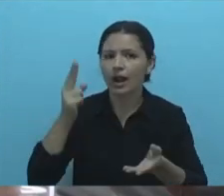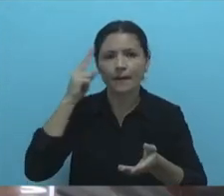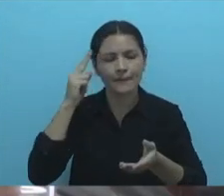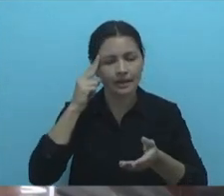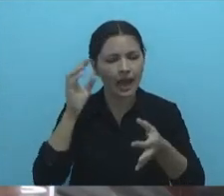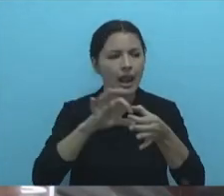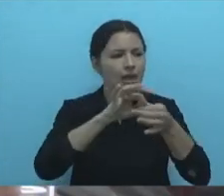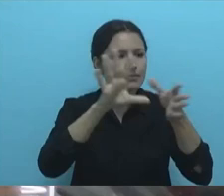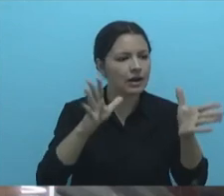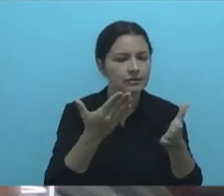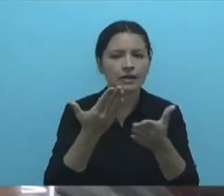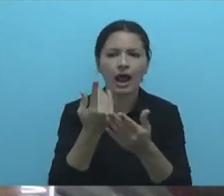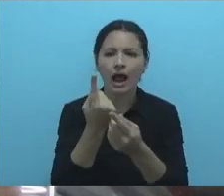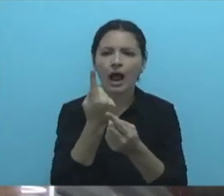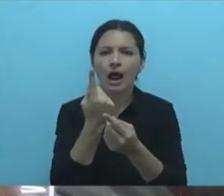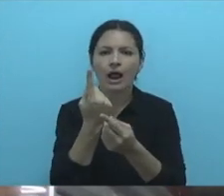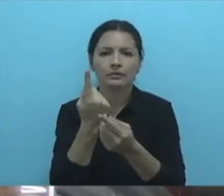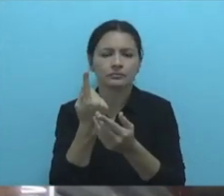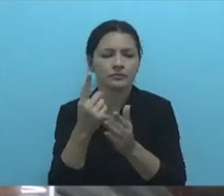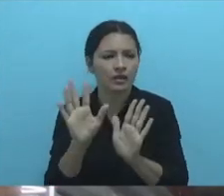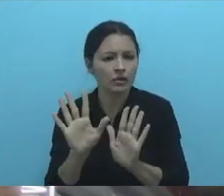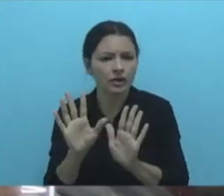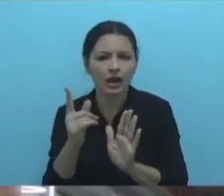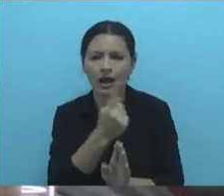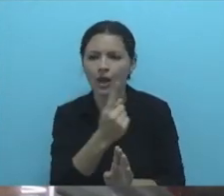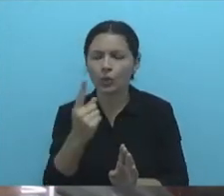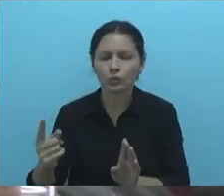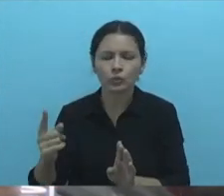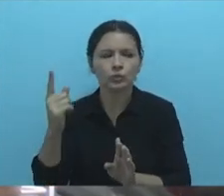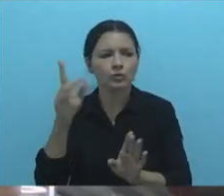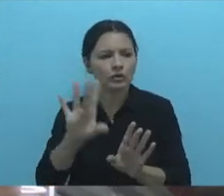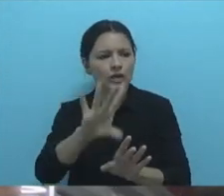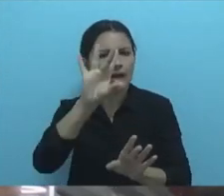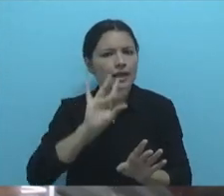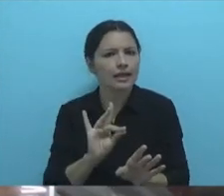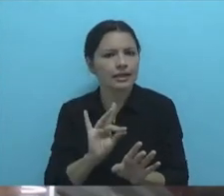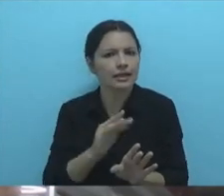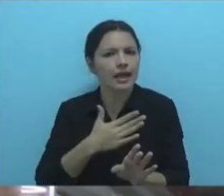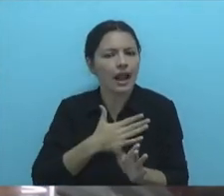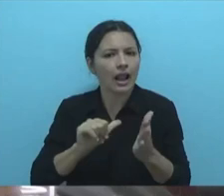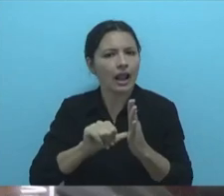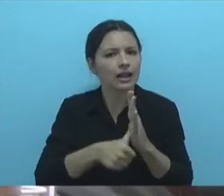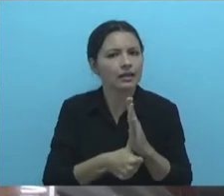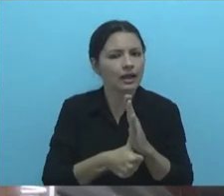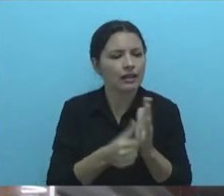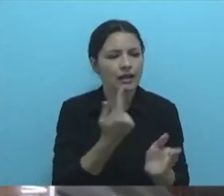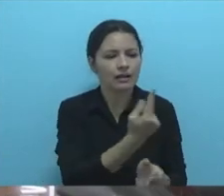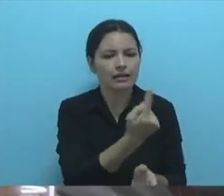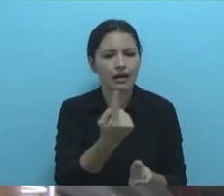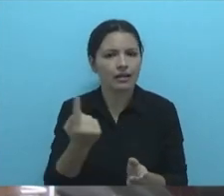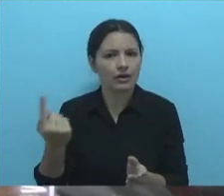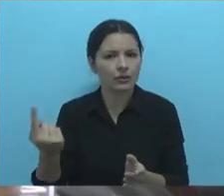libertad y la autonomía a la hora de definir y de decidir y de elegir la identidad que cada persona